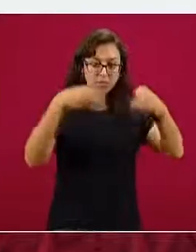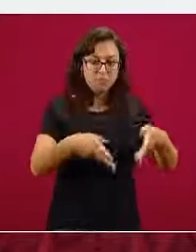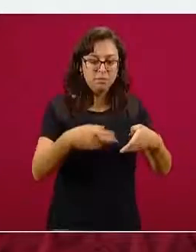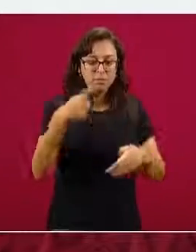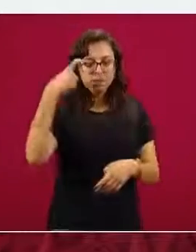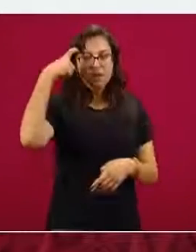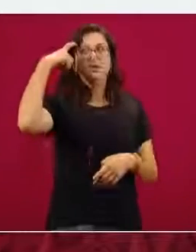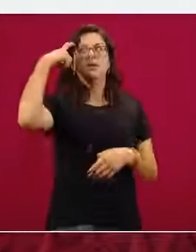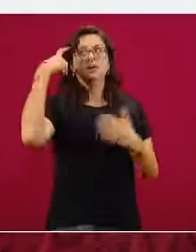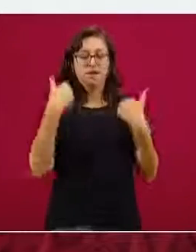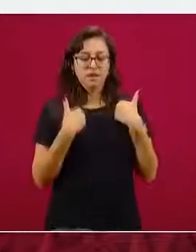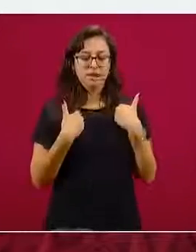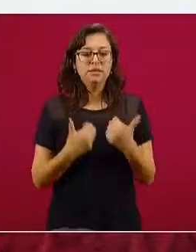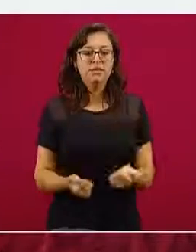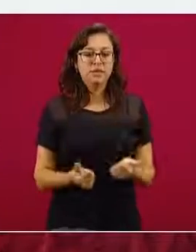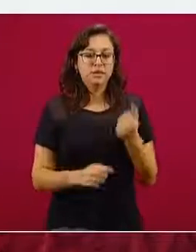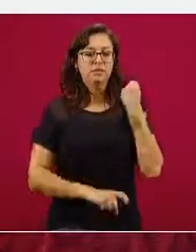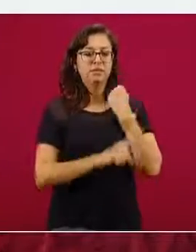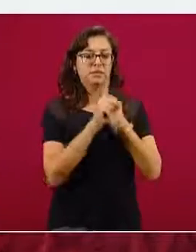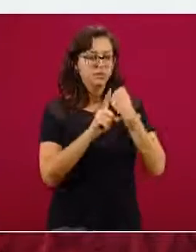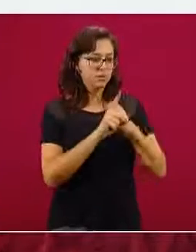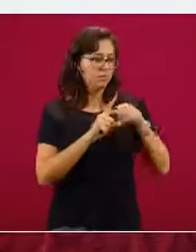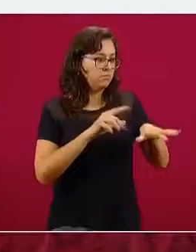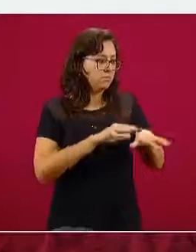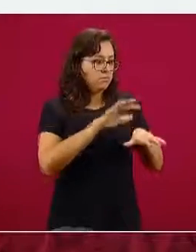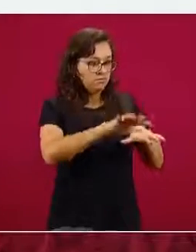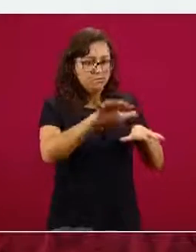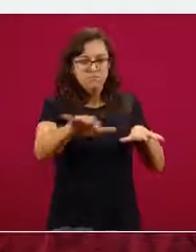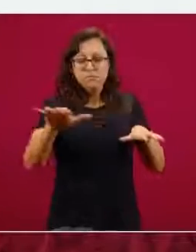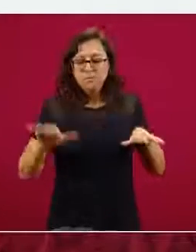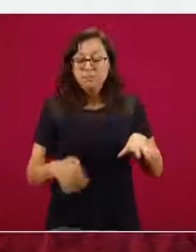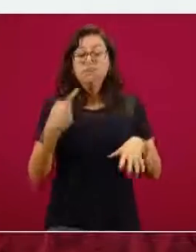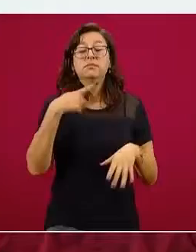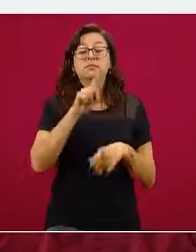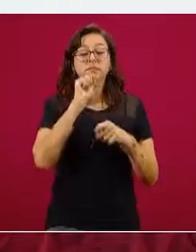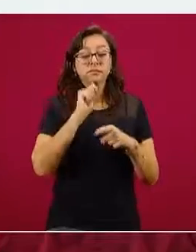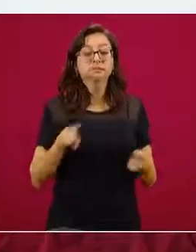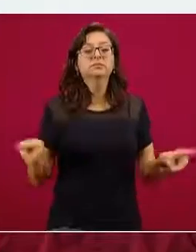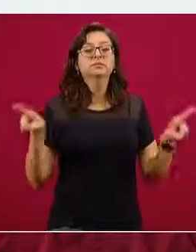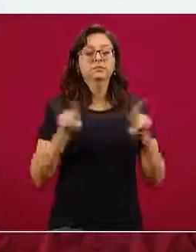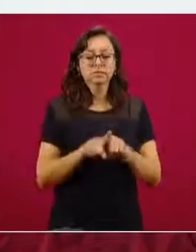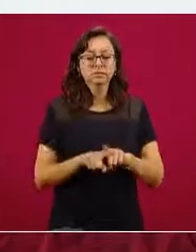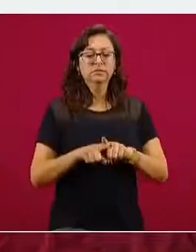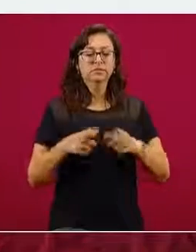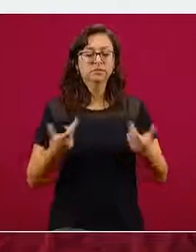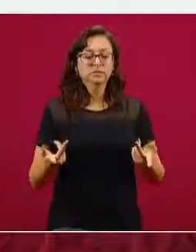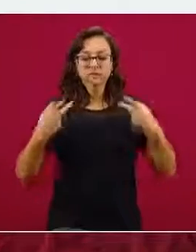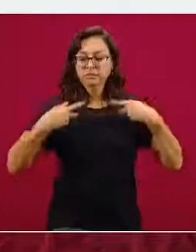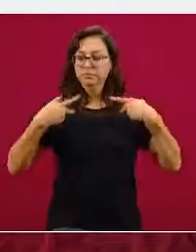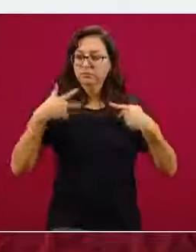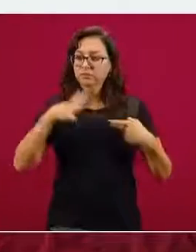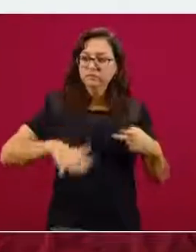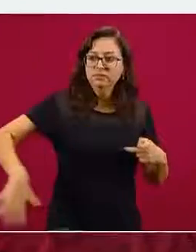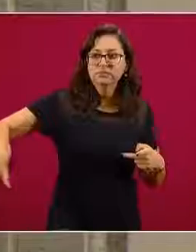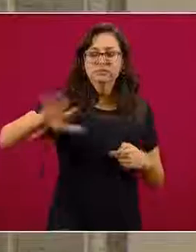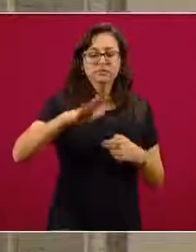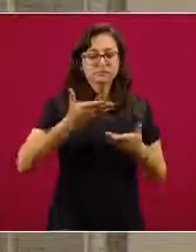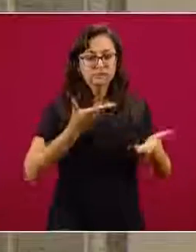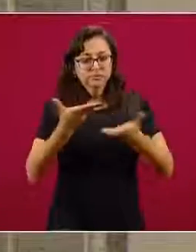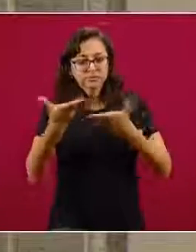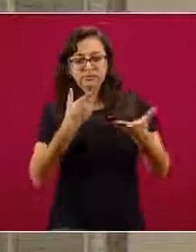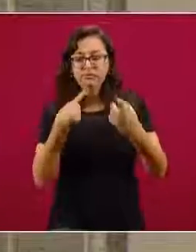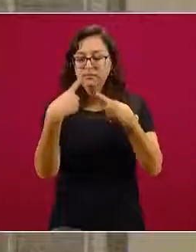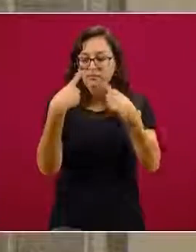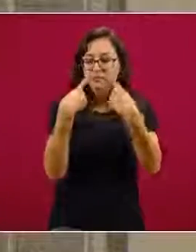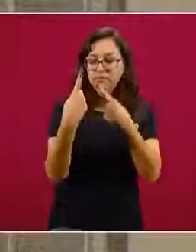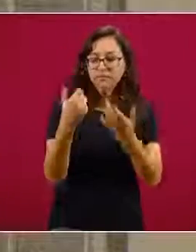más conscientes de la dinámica y la problemática que implica, sino también para poner en el debate público hacia dónde queremos que crezcan nuestras